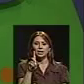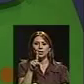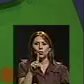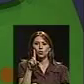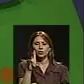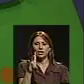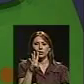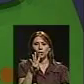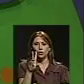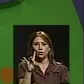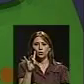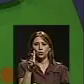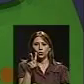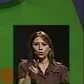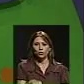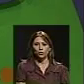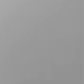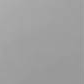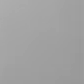2771-7482.